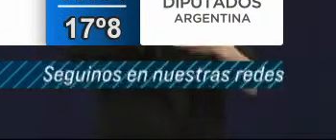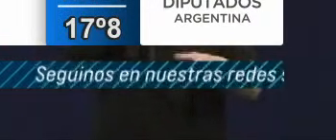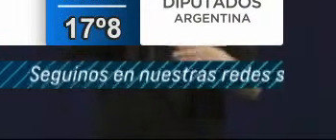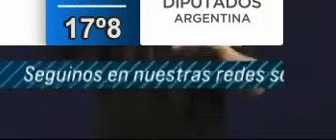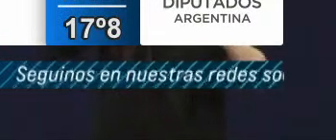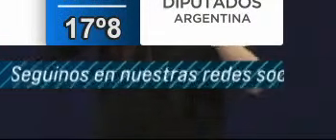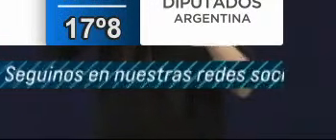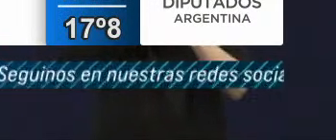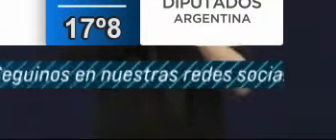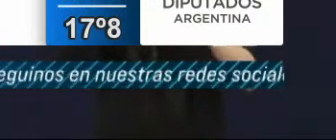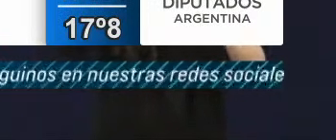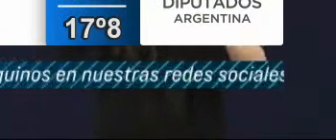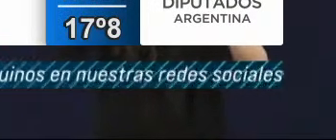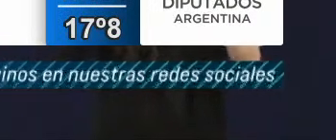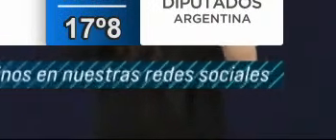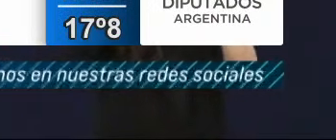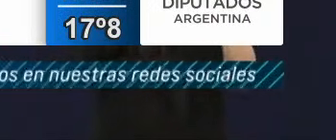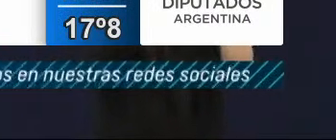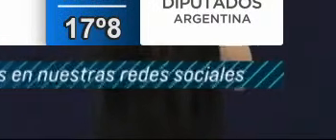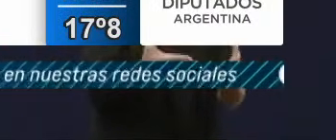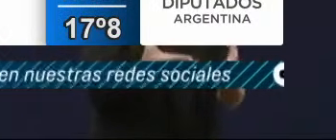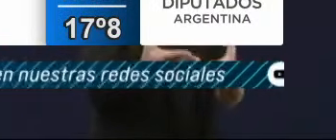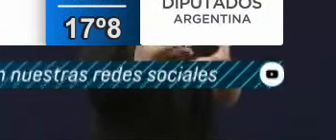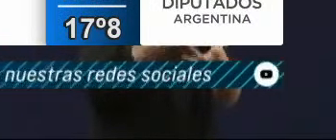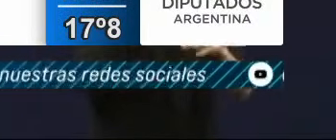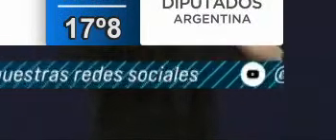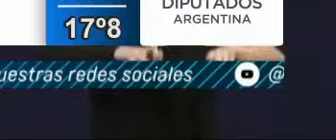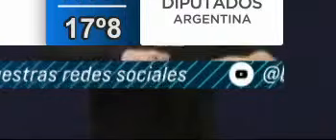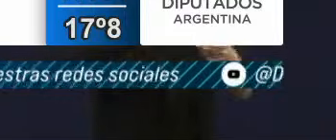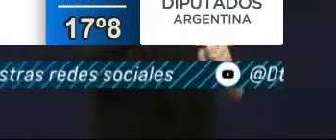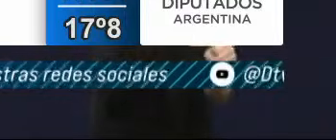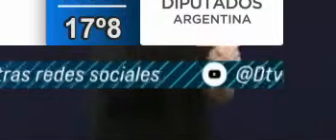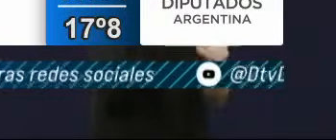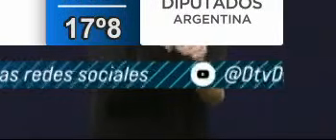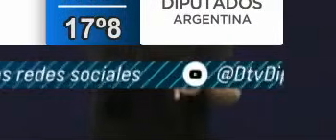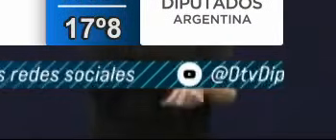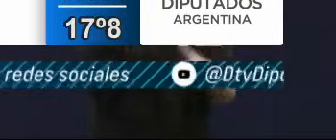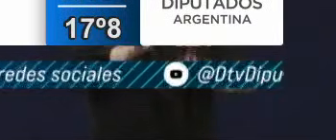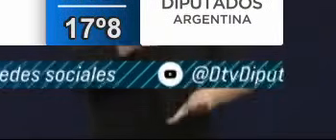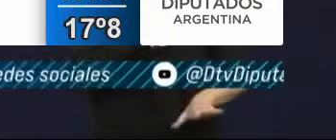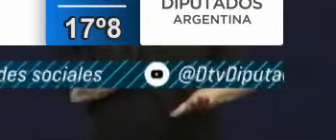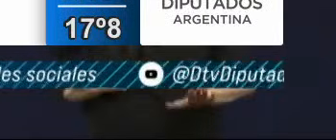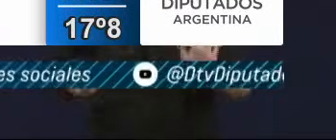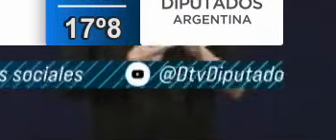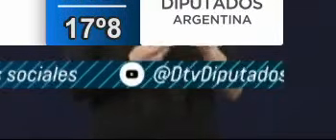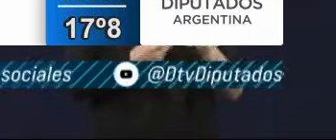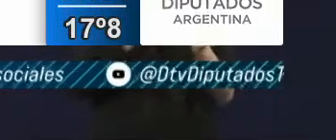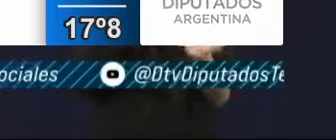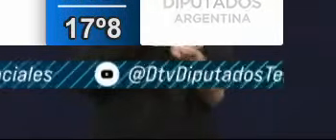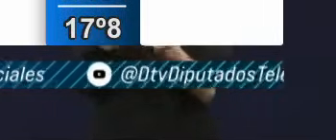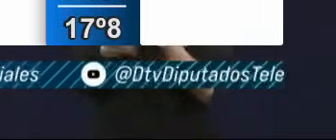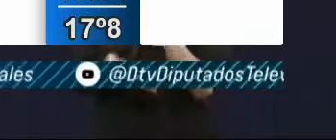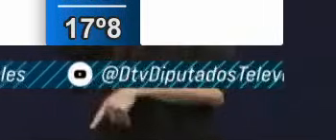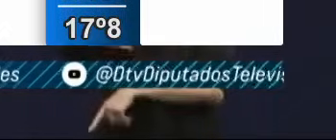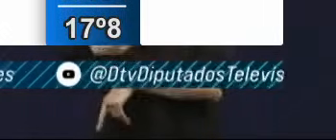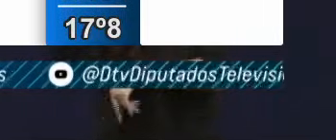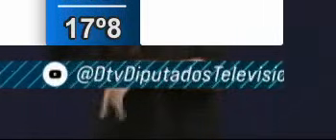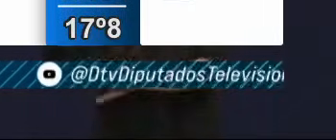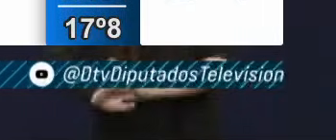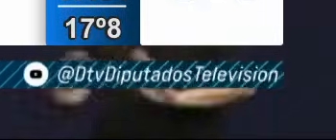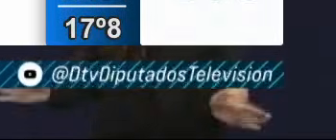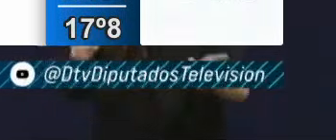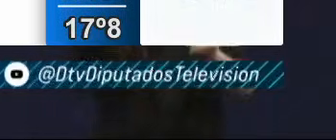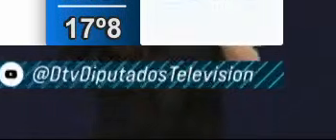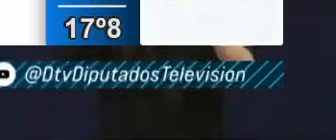y desplazó al ex titular que está siendo investigado por la justicia. Además, tanto Martín como Eduardo Menem aclararon que